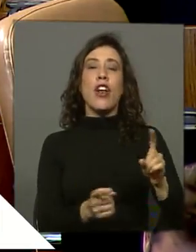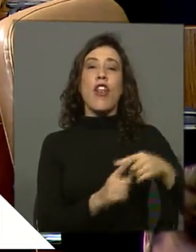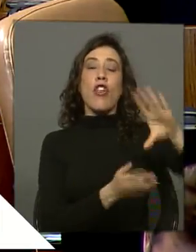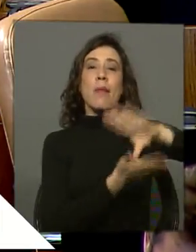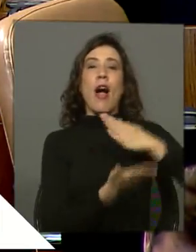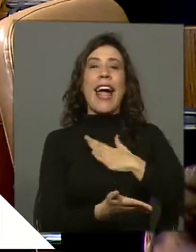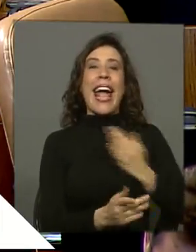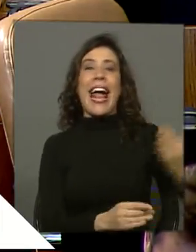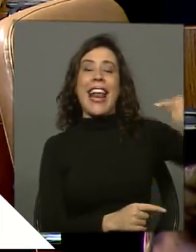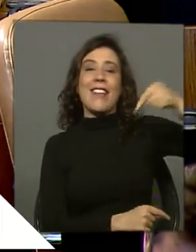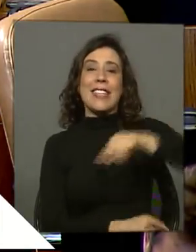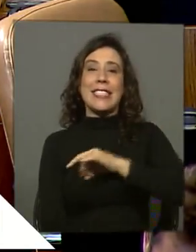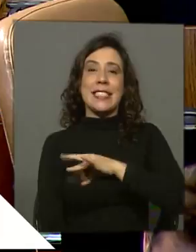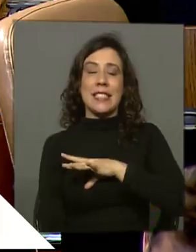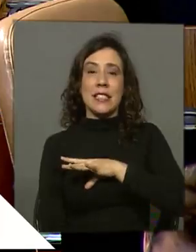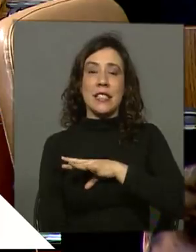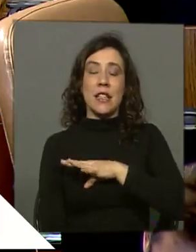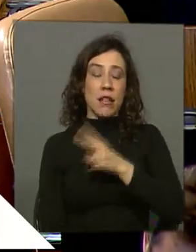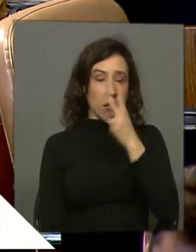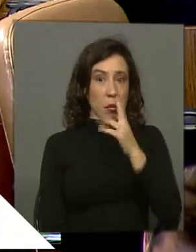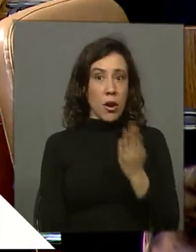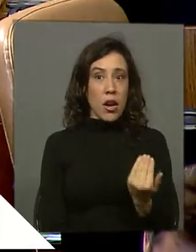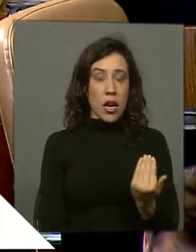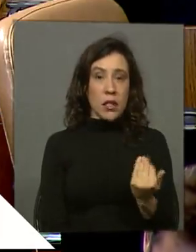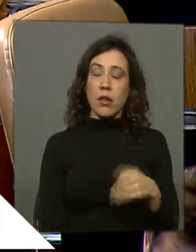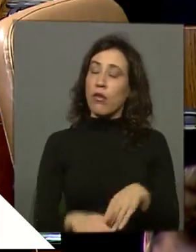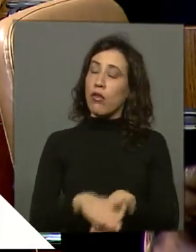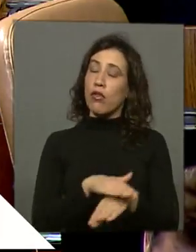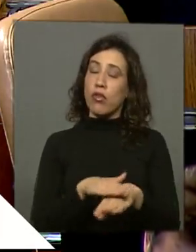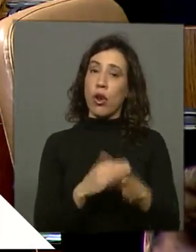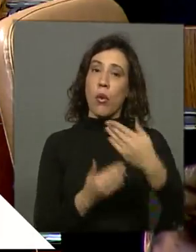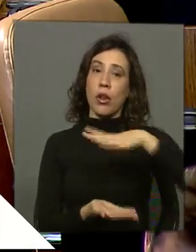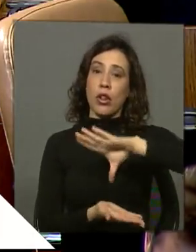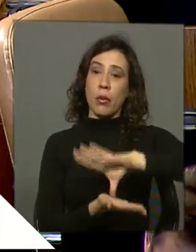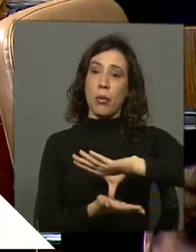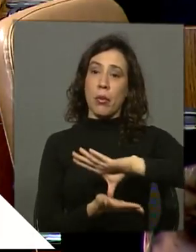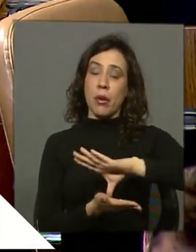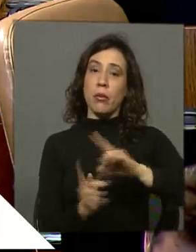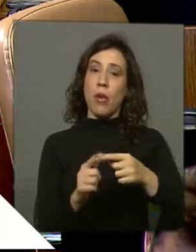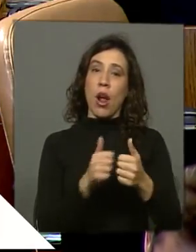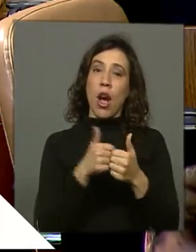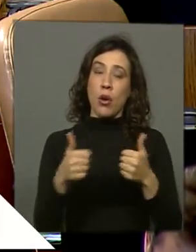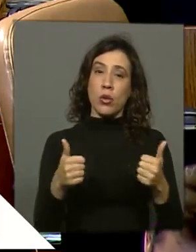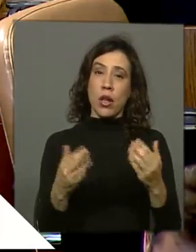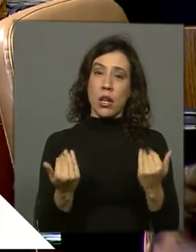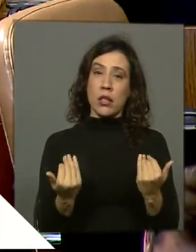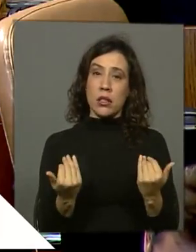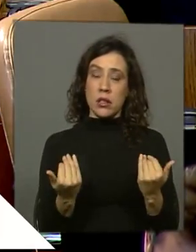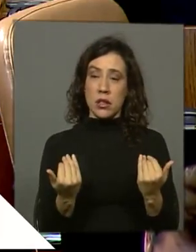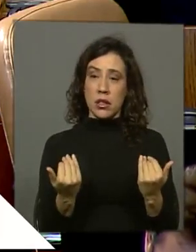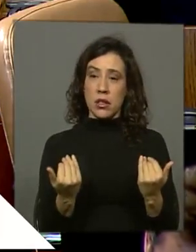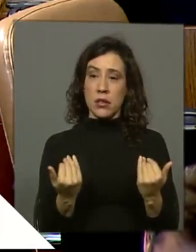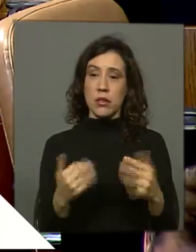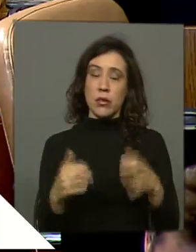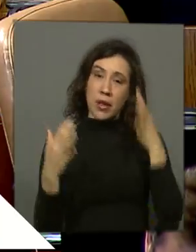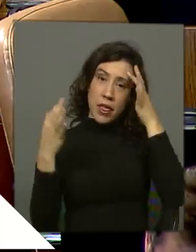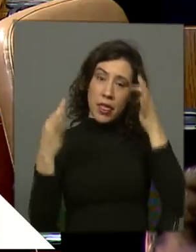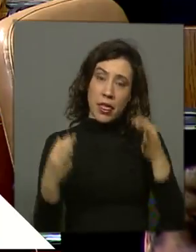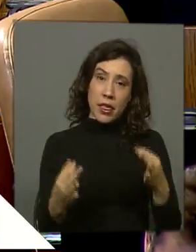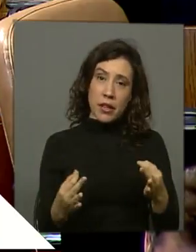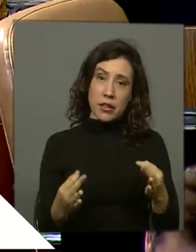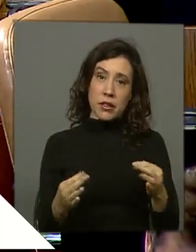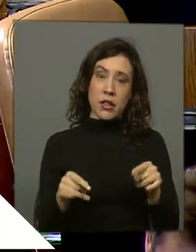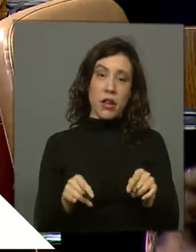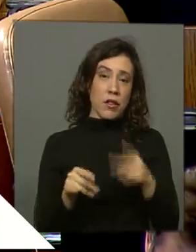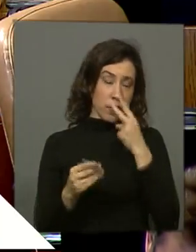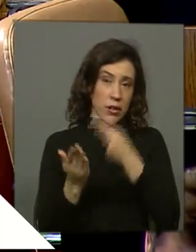extranjeros considerando estos datos creemos que es necesario e indispensable que nuestro país por intermedio de las autoridades pertinentes en la materia adopten medidas que se condiquen